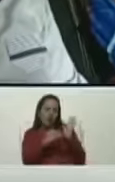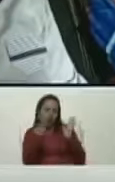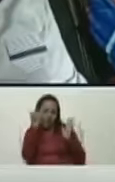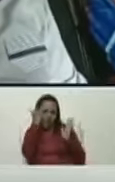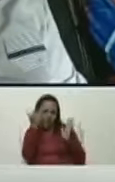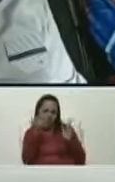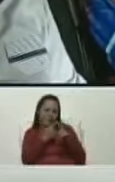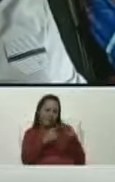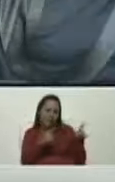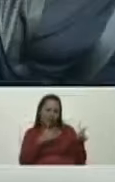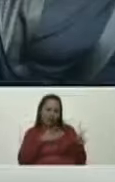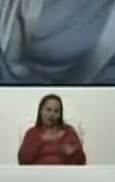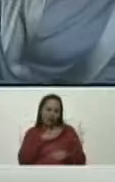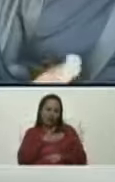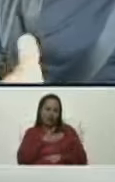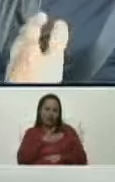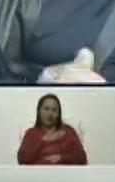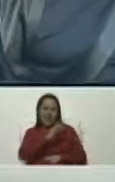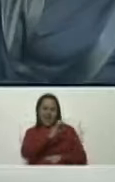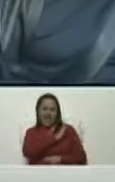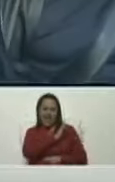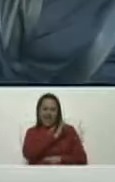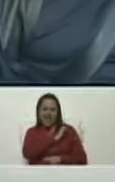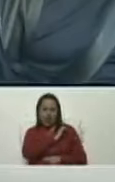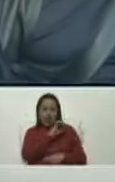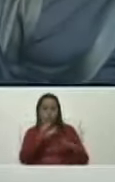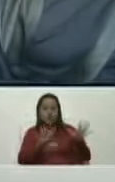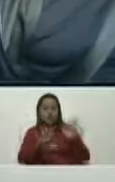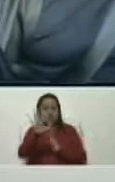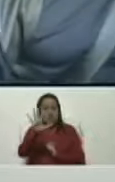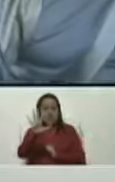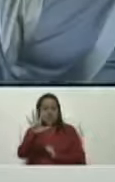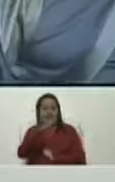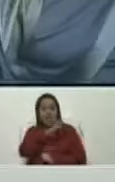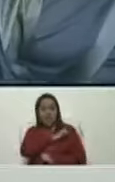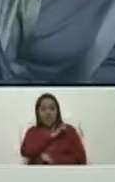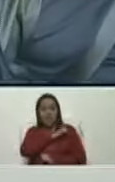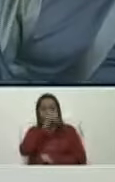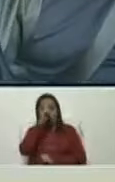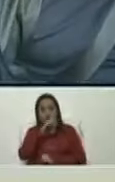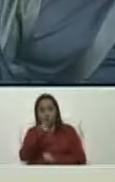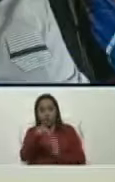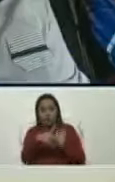Pero yo, en enero, 15 de enero del 2022,